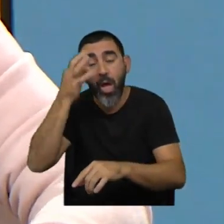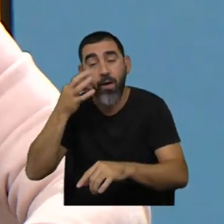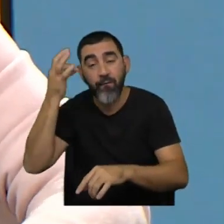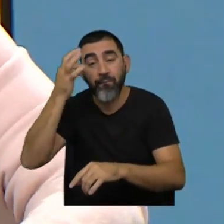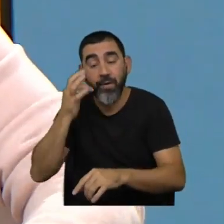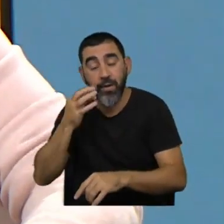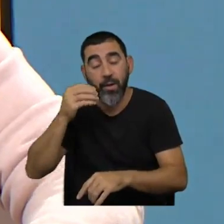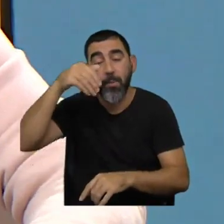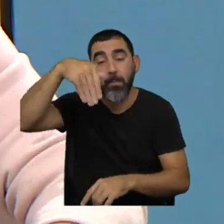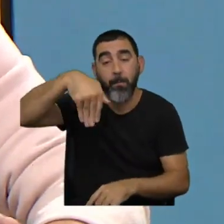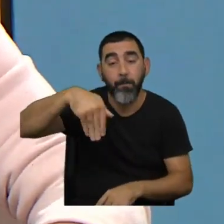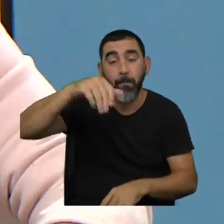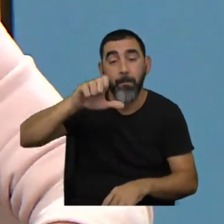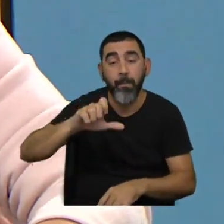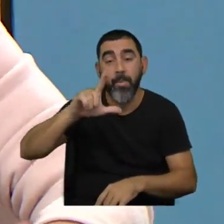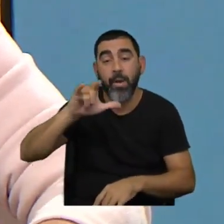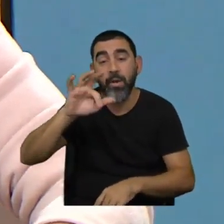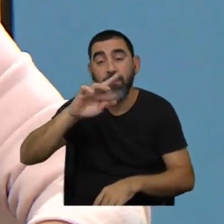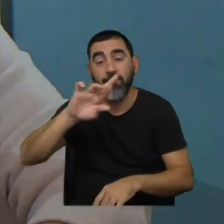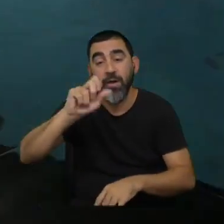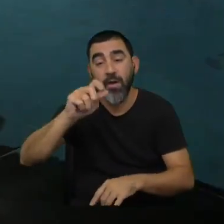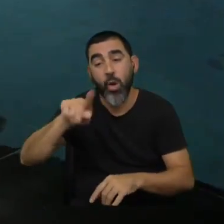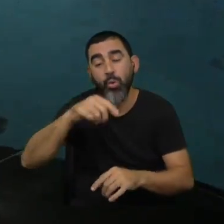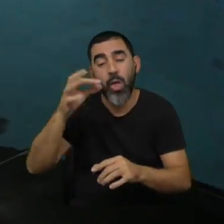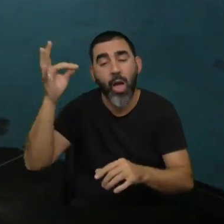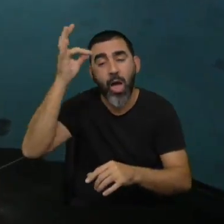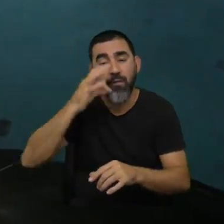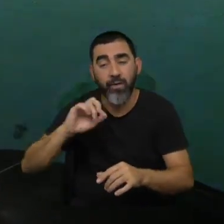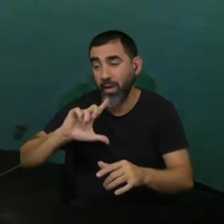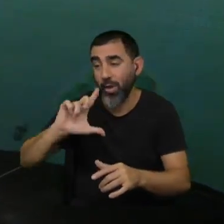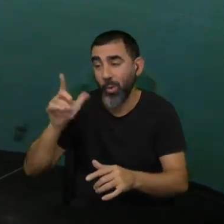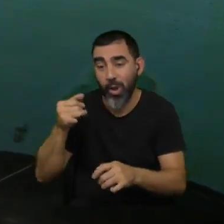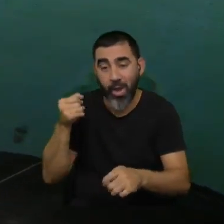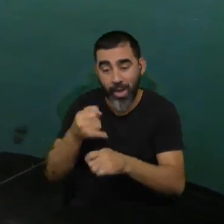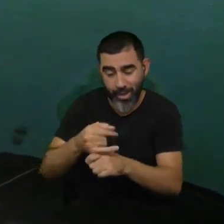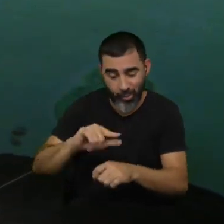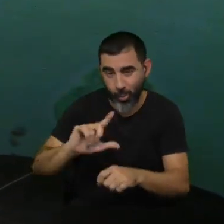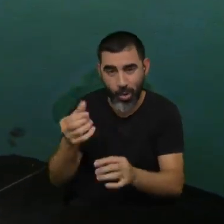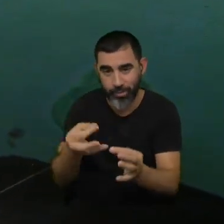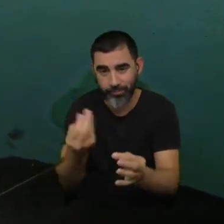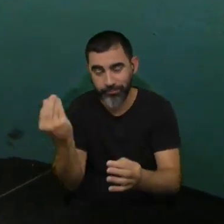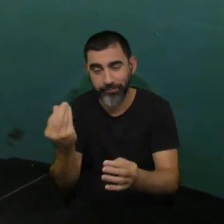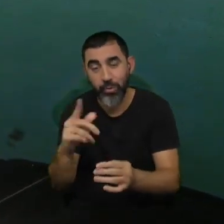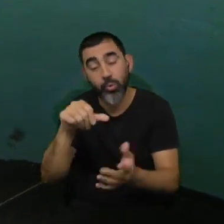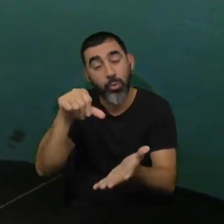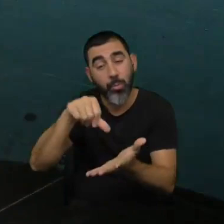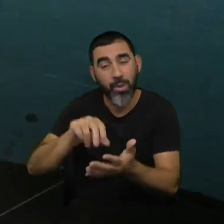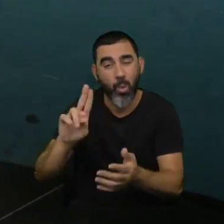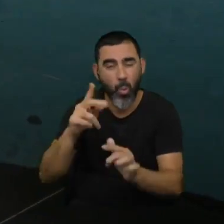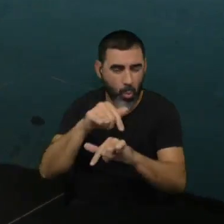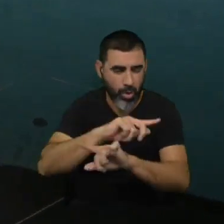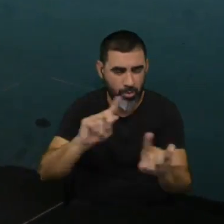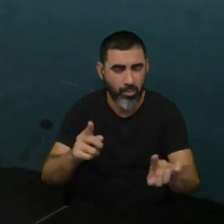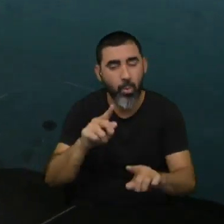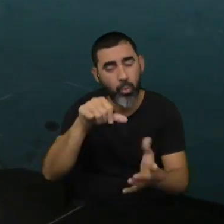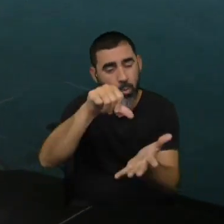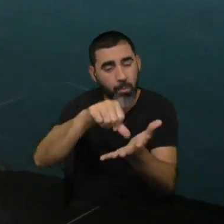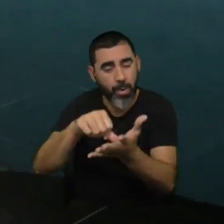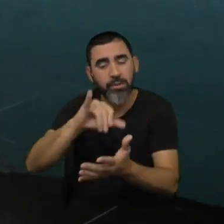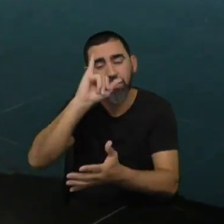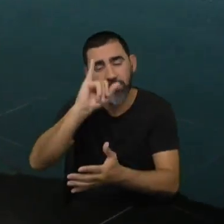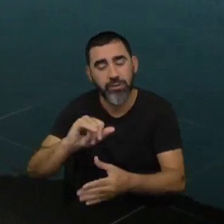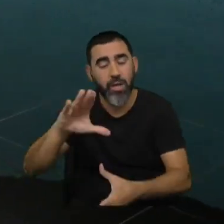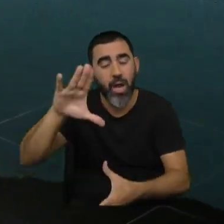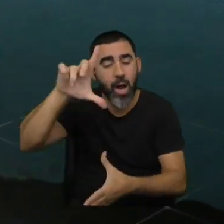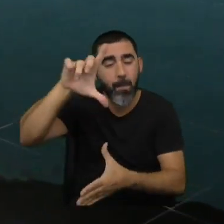abejas nativas sin aguijón, que son diferentes especies de abejas que se manejan en otros países, no tanto en Uruguay, pero sí en otros países de